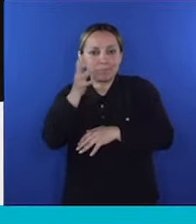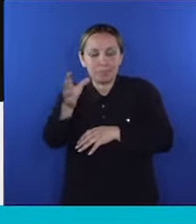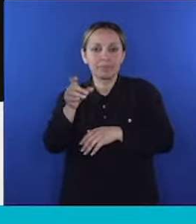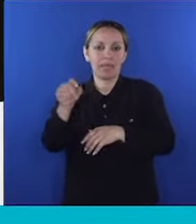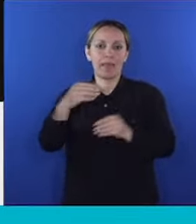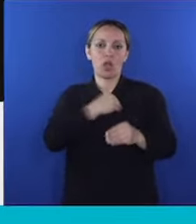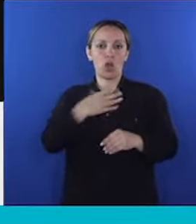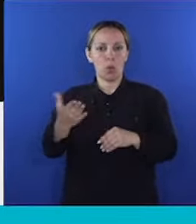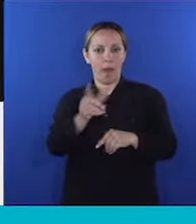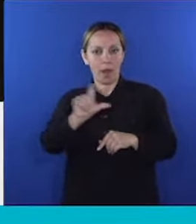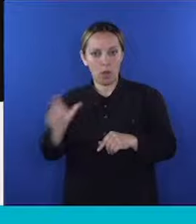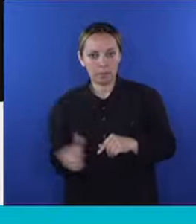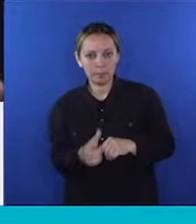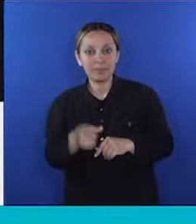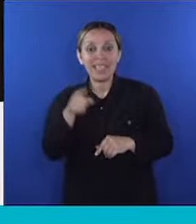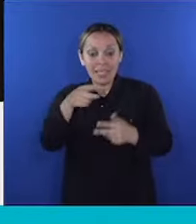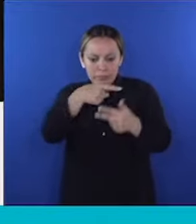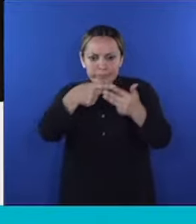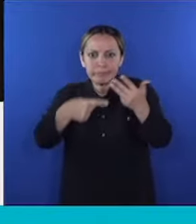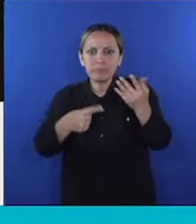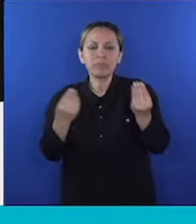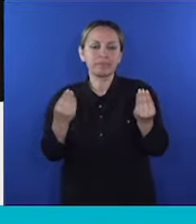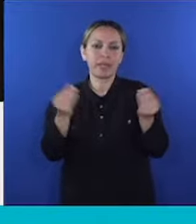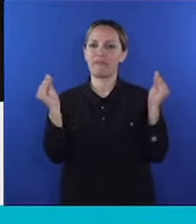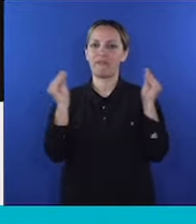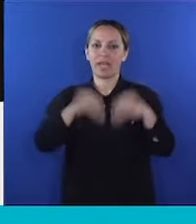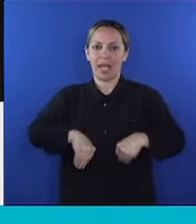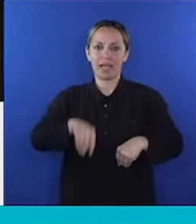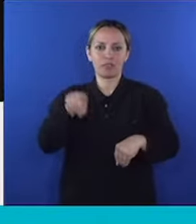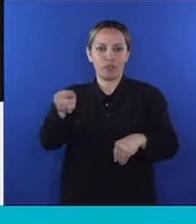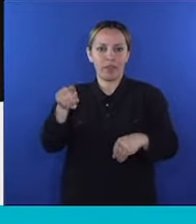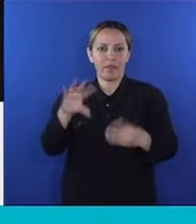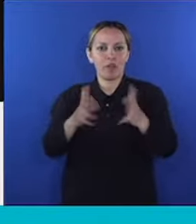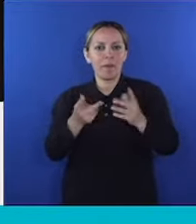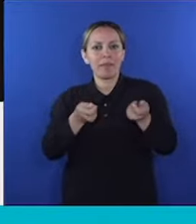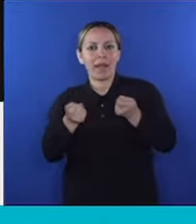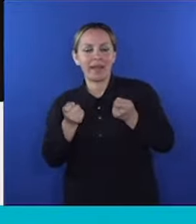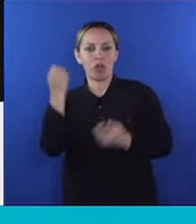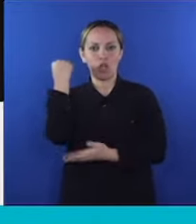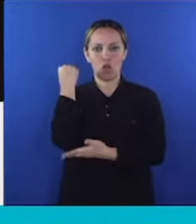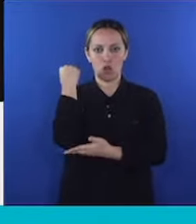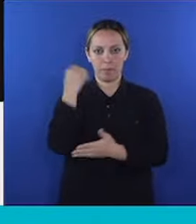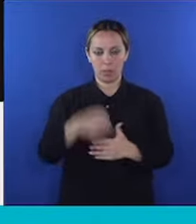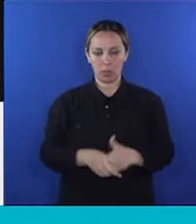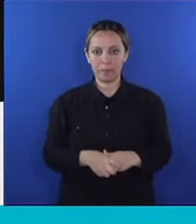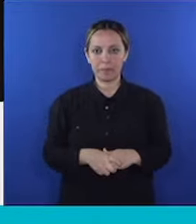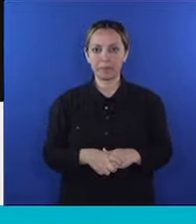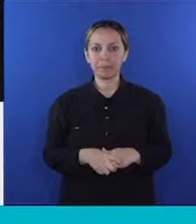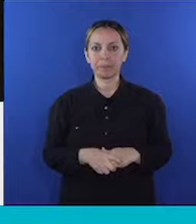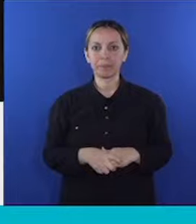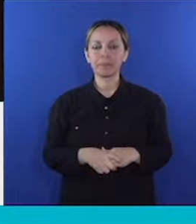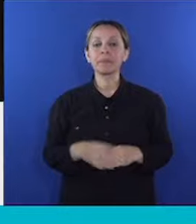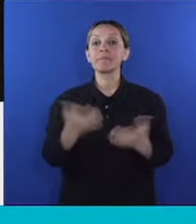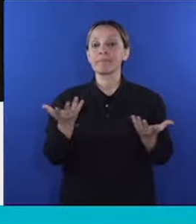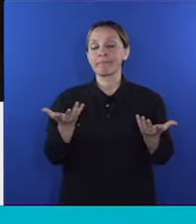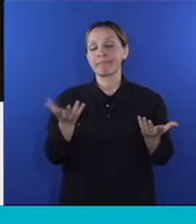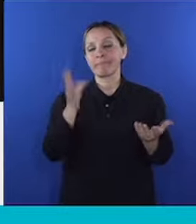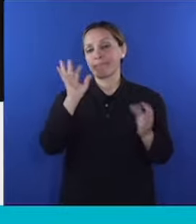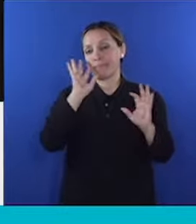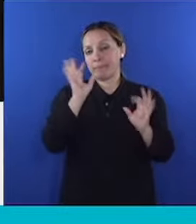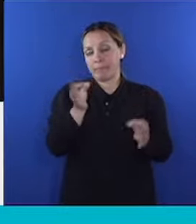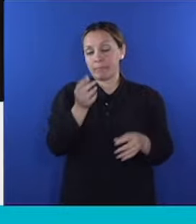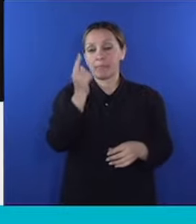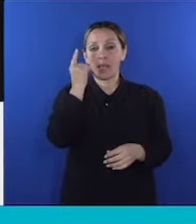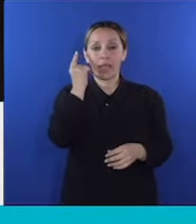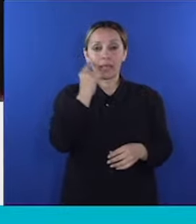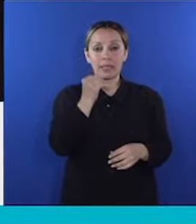esto habla del fracaso de todo un régimen político y económico y evidentemente el gobernador kis silov